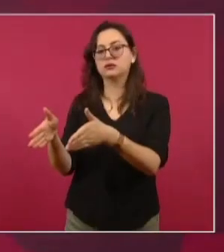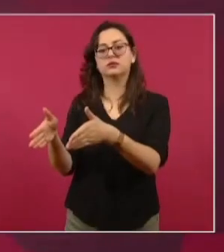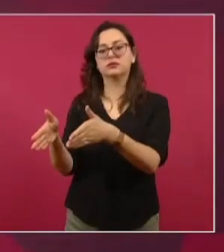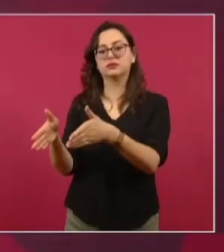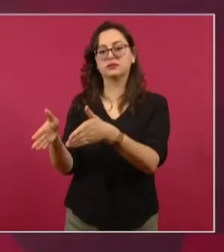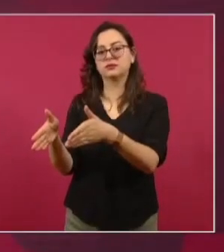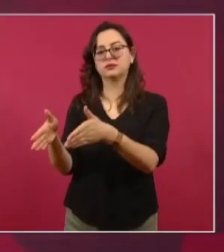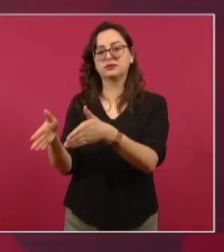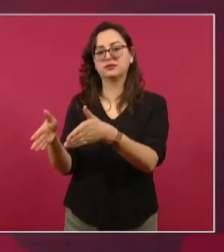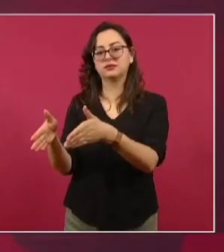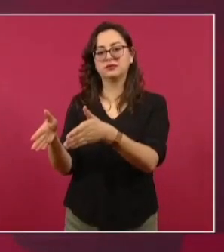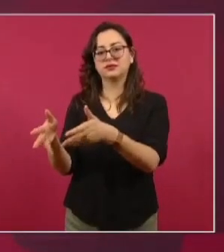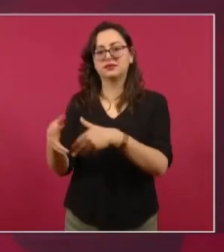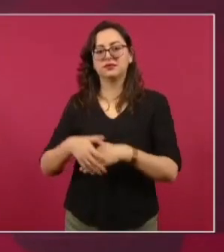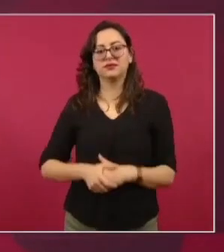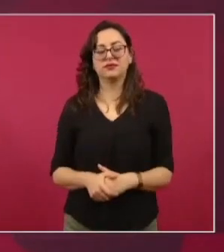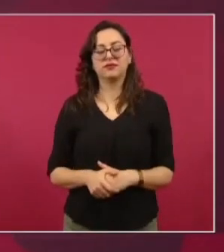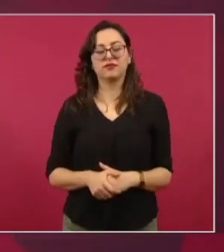este